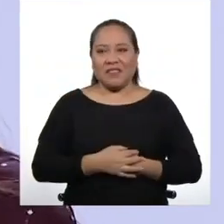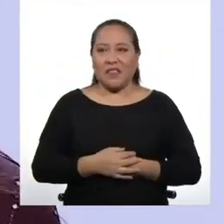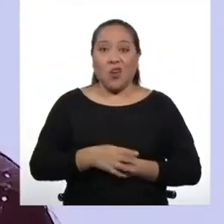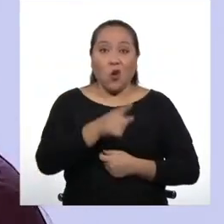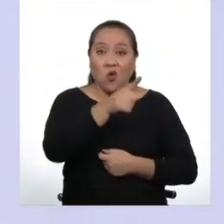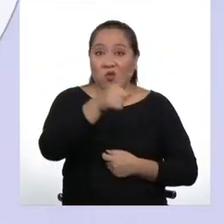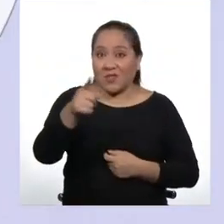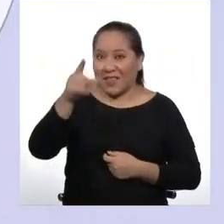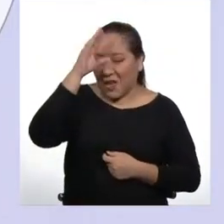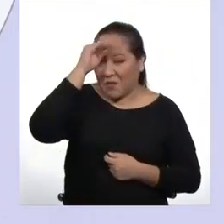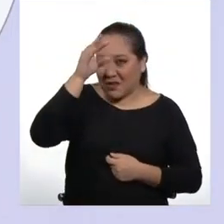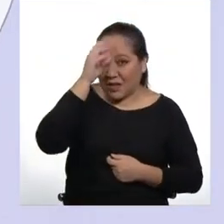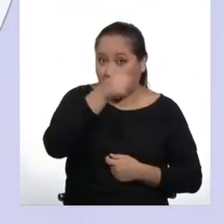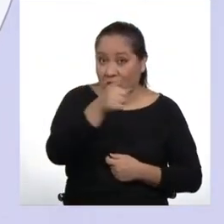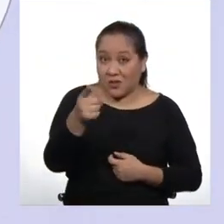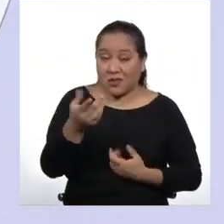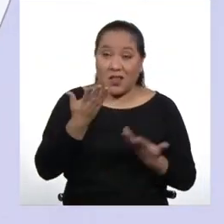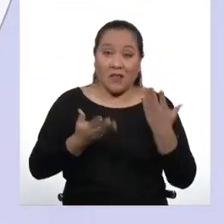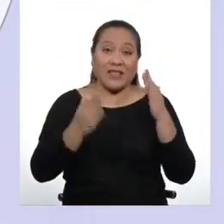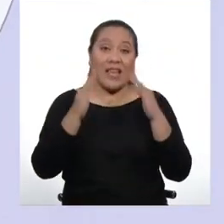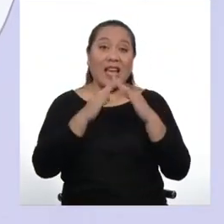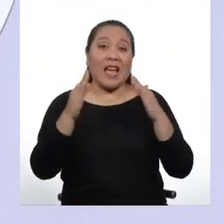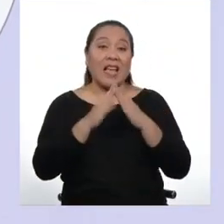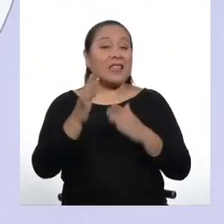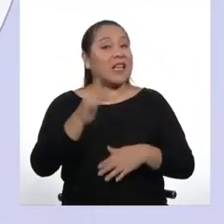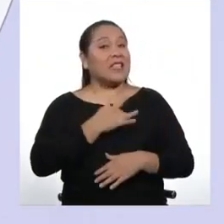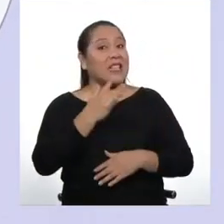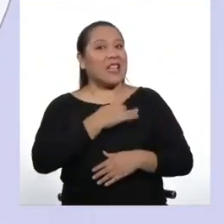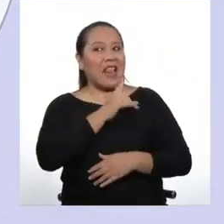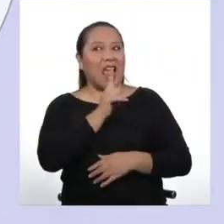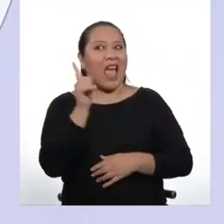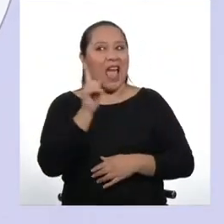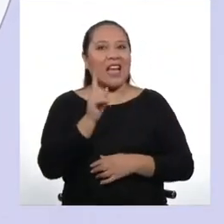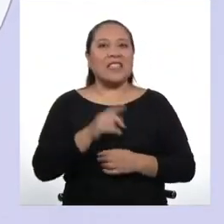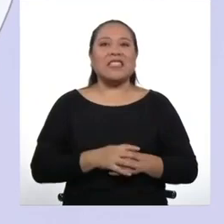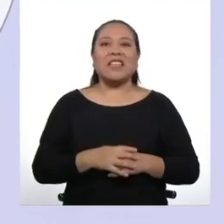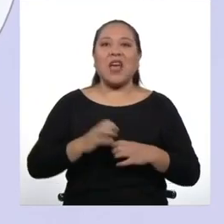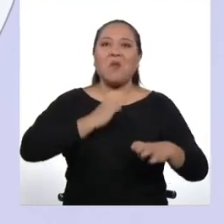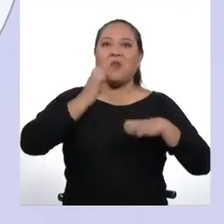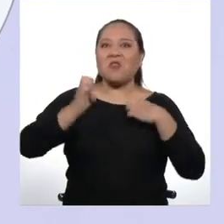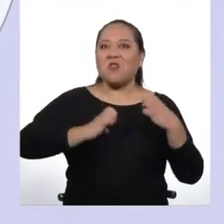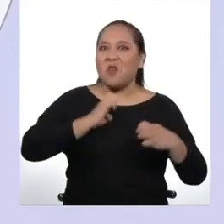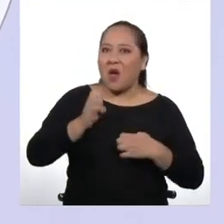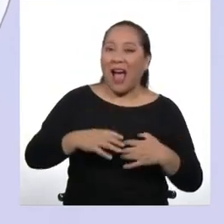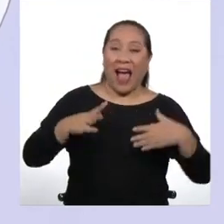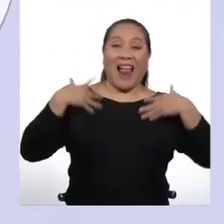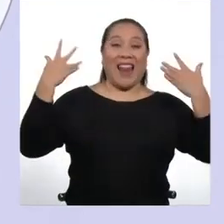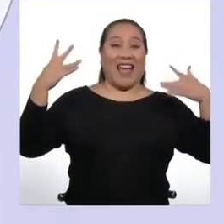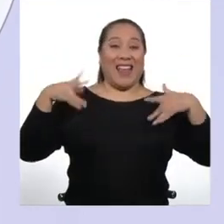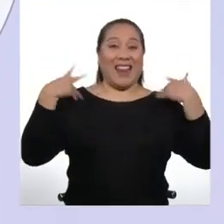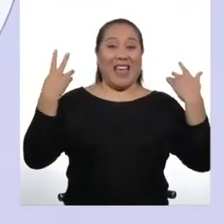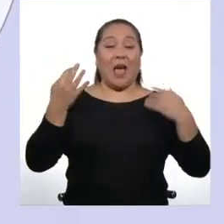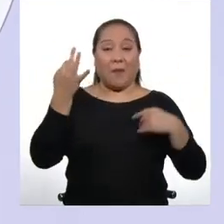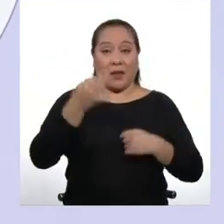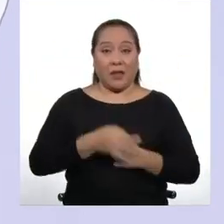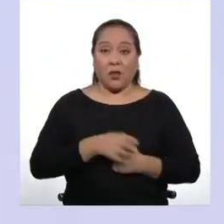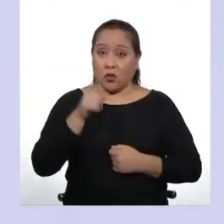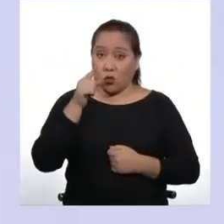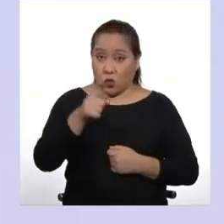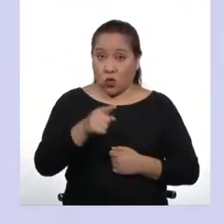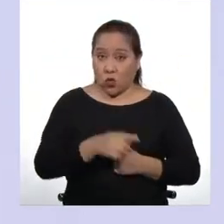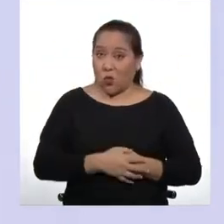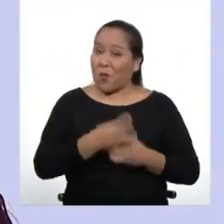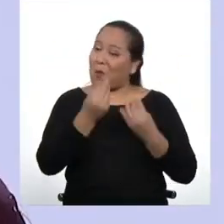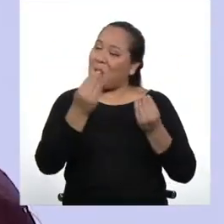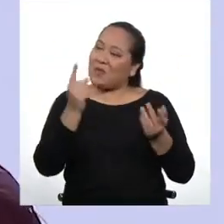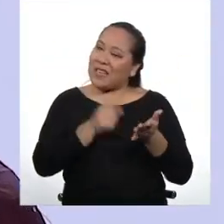chicos y chicas, en casa seguro muchas veces han sentido esta emoción, la alegría, ¿verdad? ¿Y tú, Patricia, más de